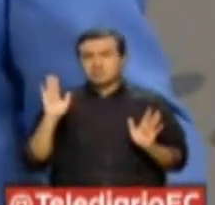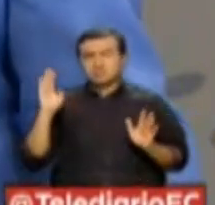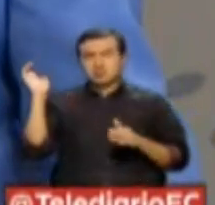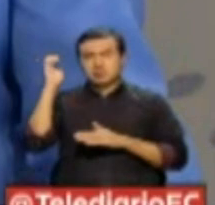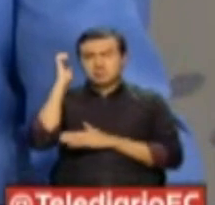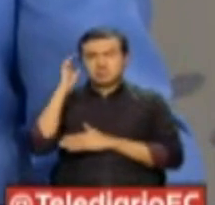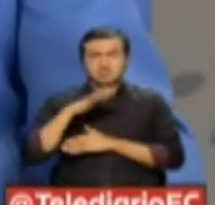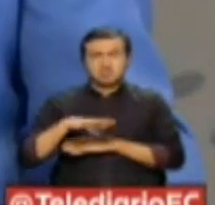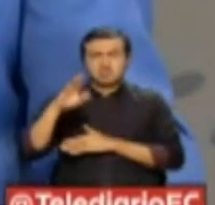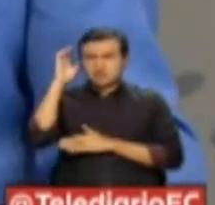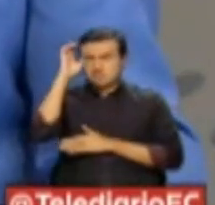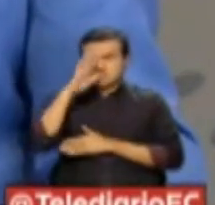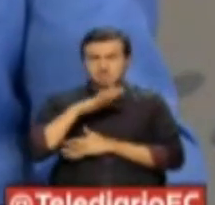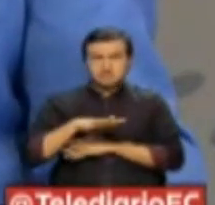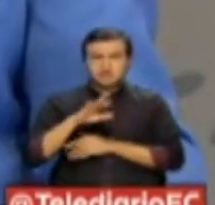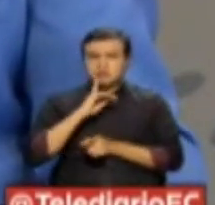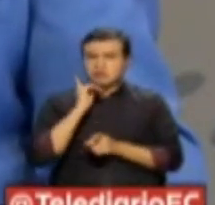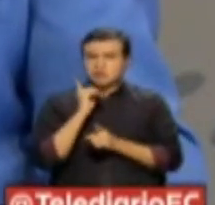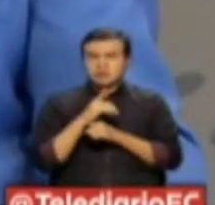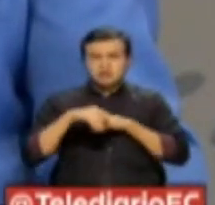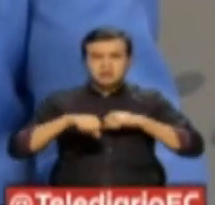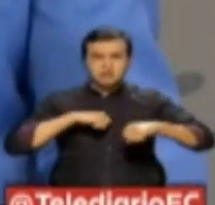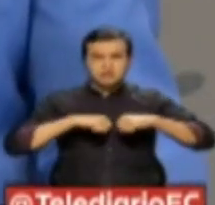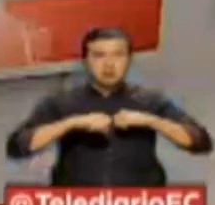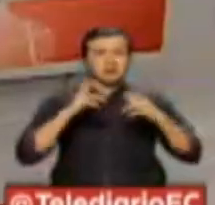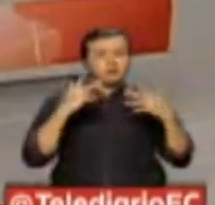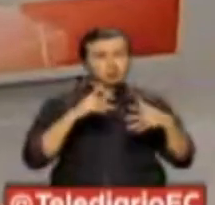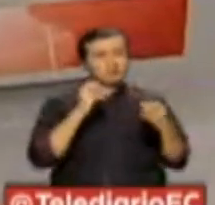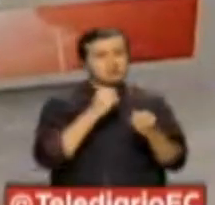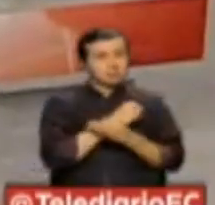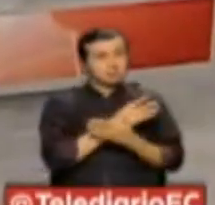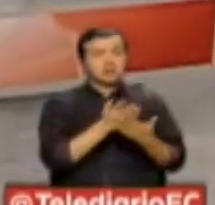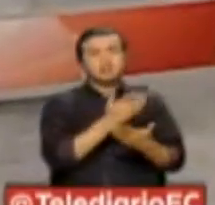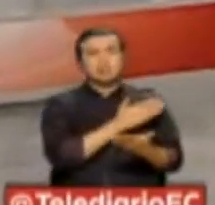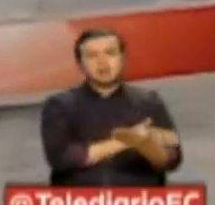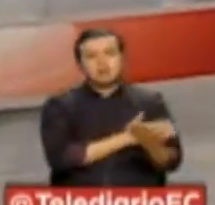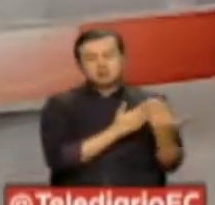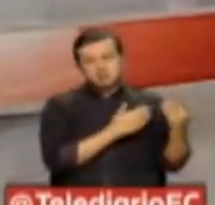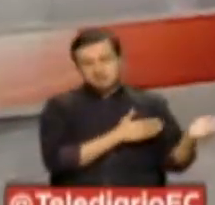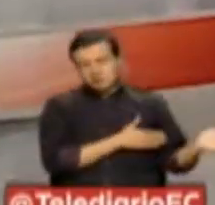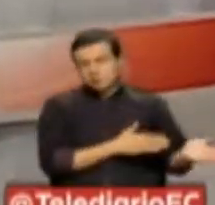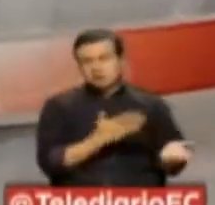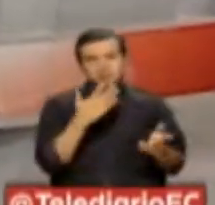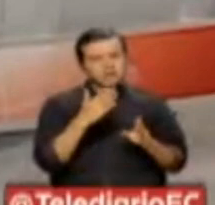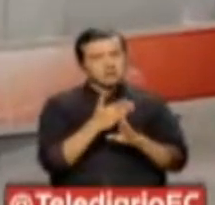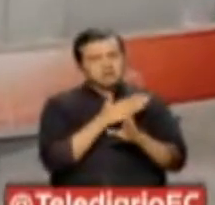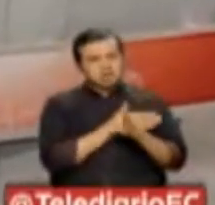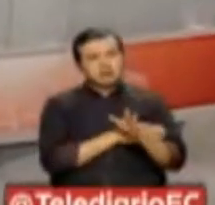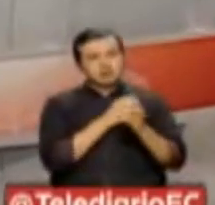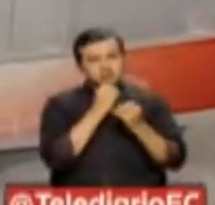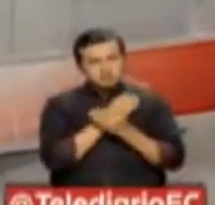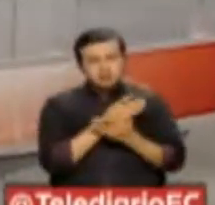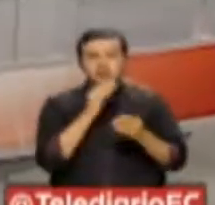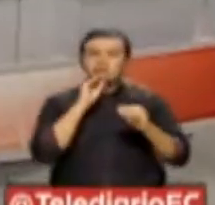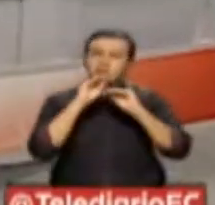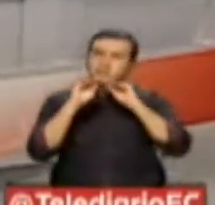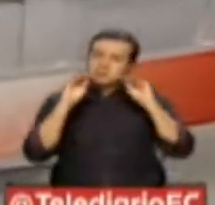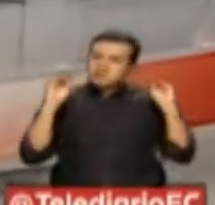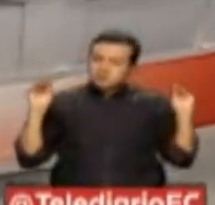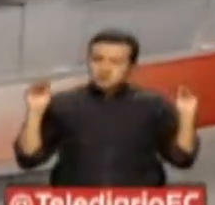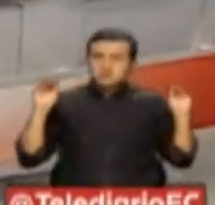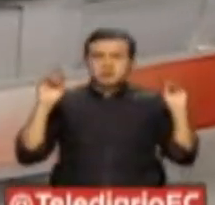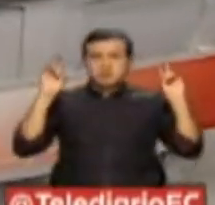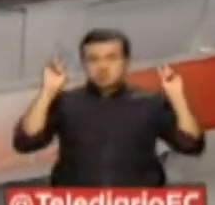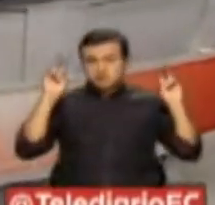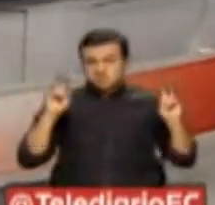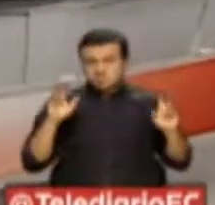emergencia en cuanto a la gestión lo hemos señalado desde hace meses desde hace meses hemos dicho que estos